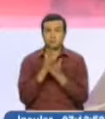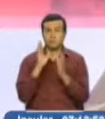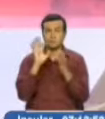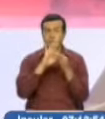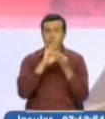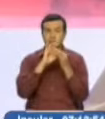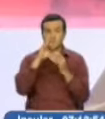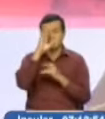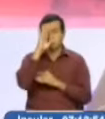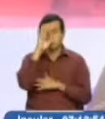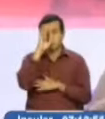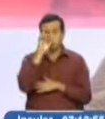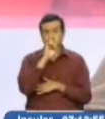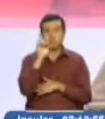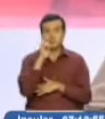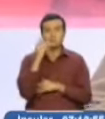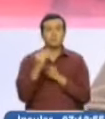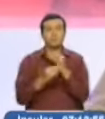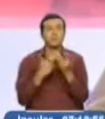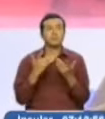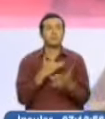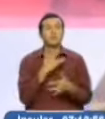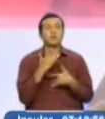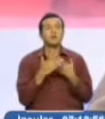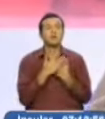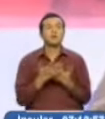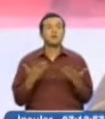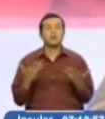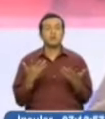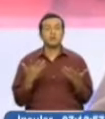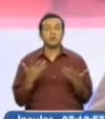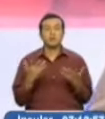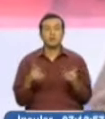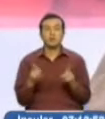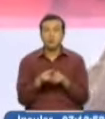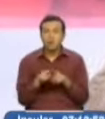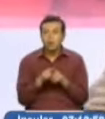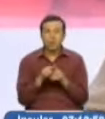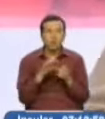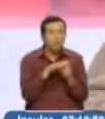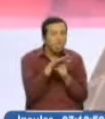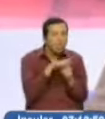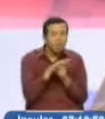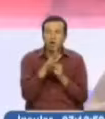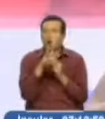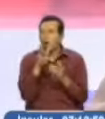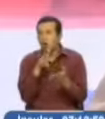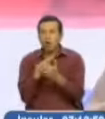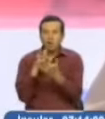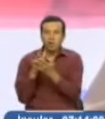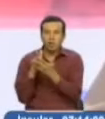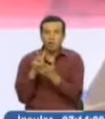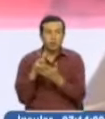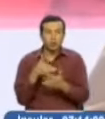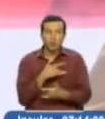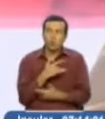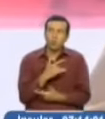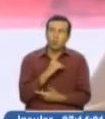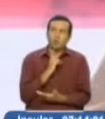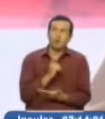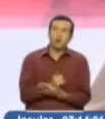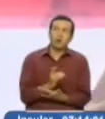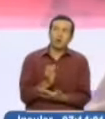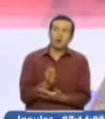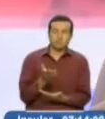con la derecha a tratar de generar un sentimiento de animadversión, de cuestionamiento moral, etcétera, y les funcionó.